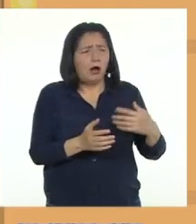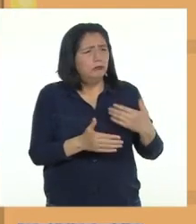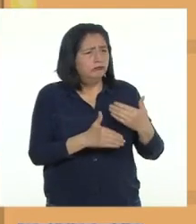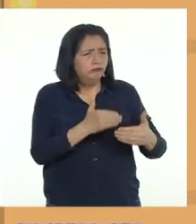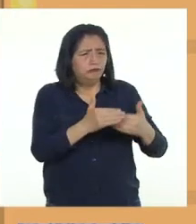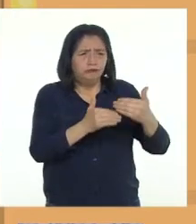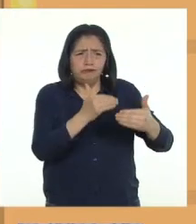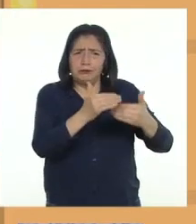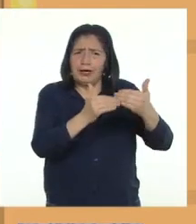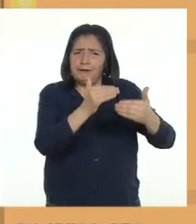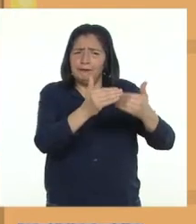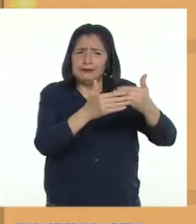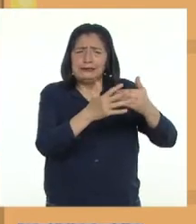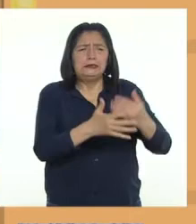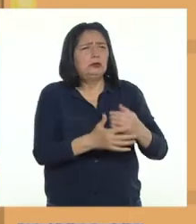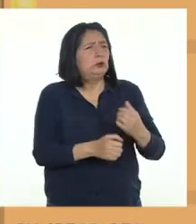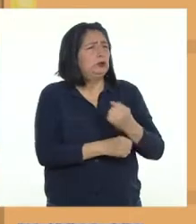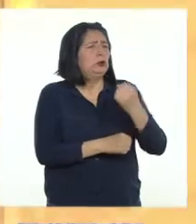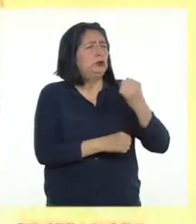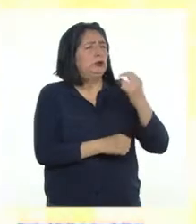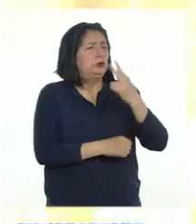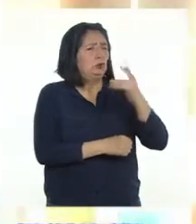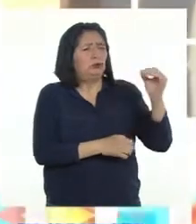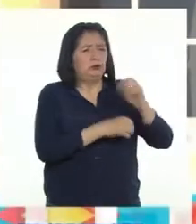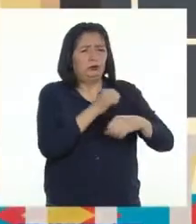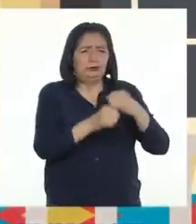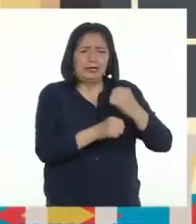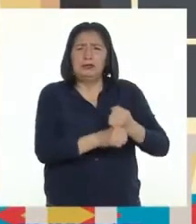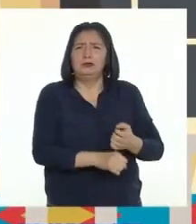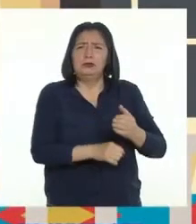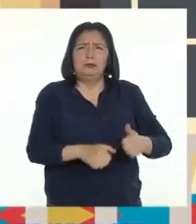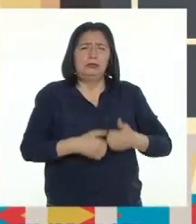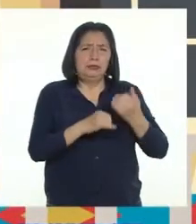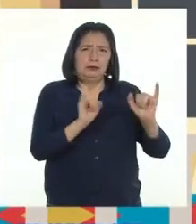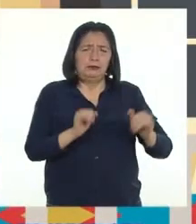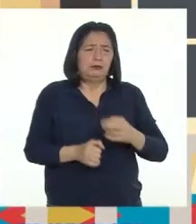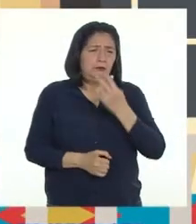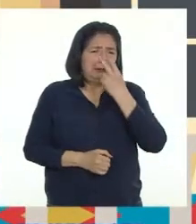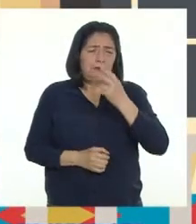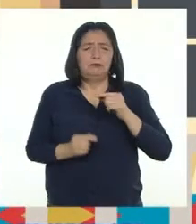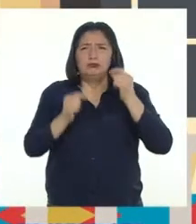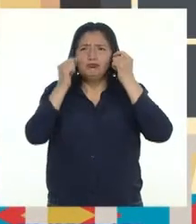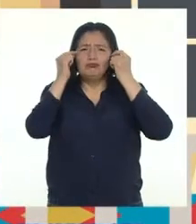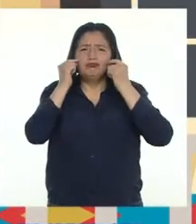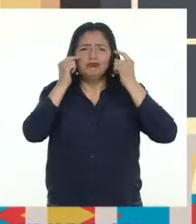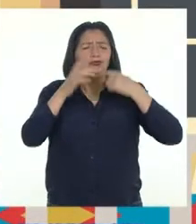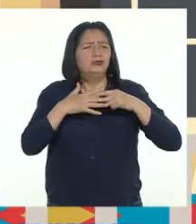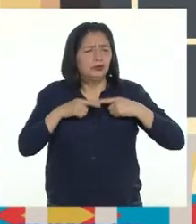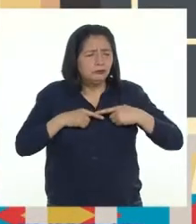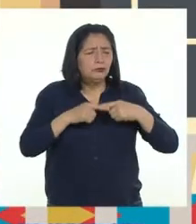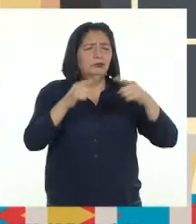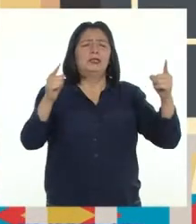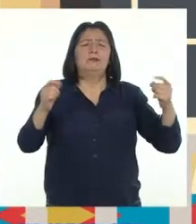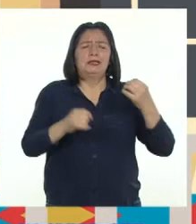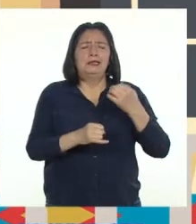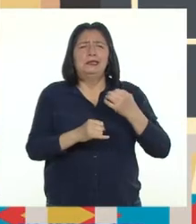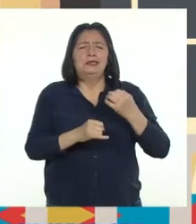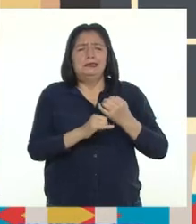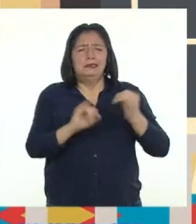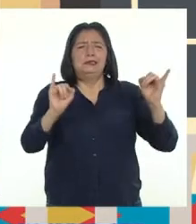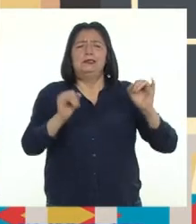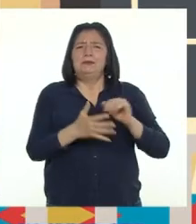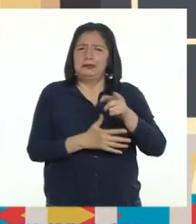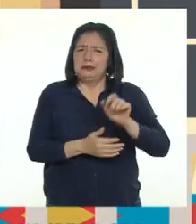de estos 200 años de la República. Vimos a José de San Martín proclamar la independencia del Perú junto al